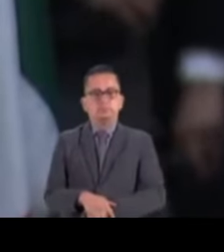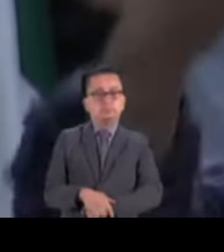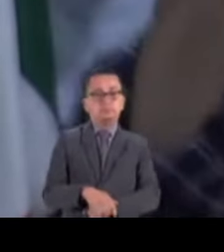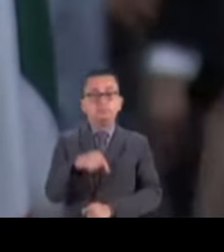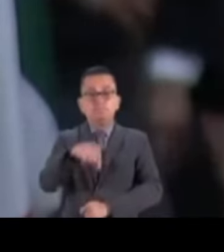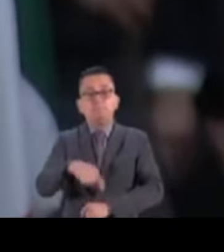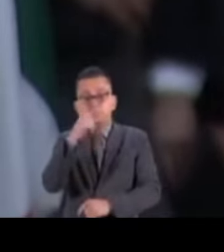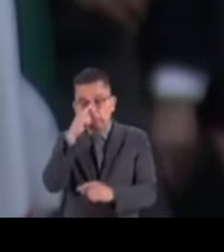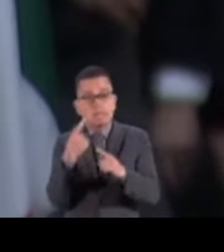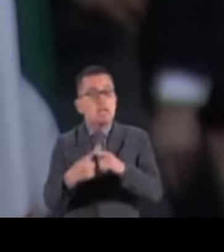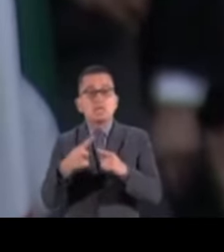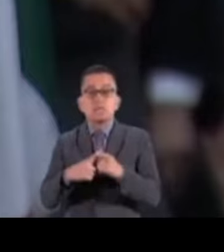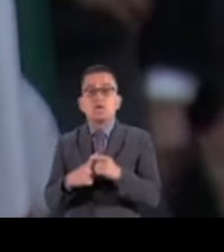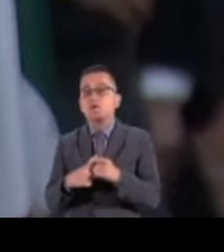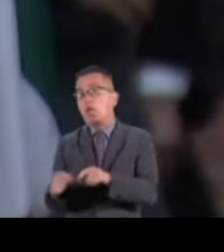ha soltado un criminal,